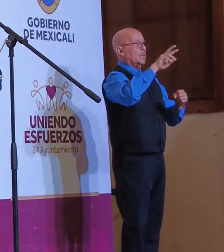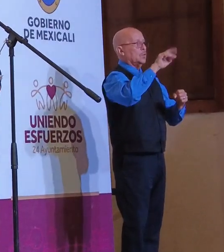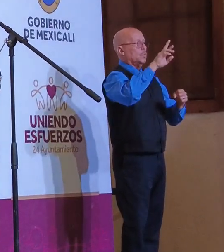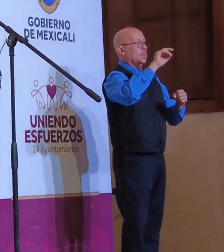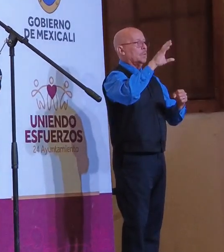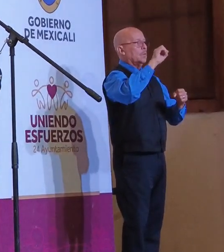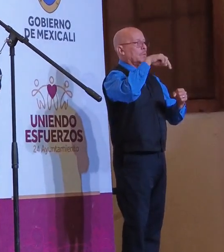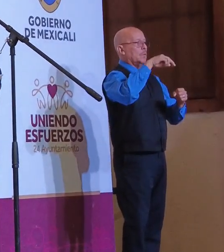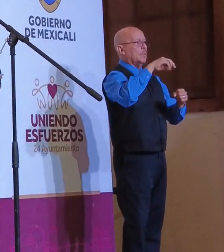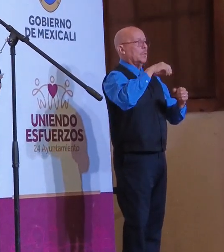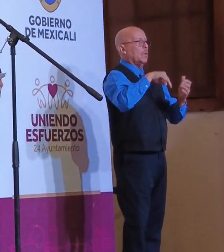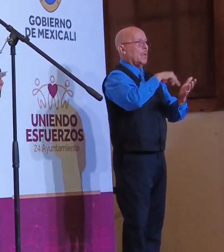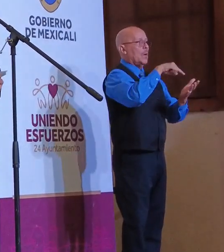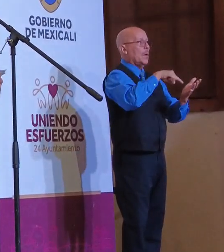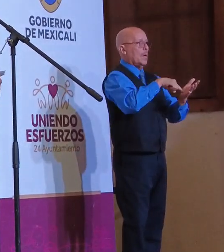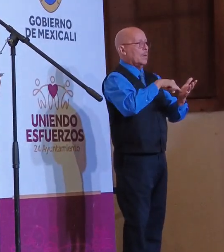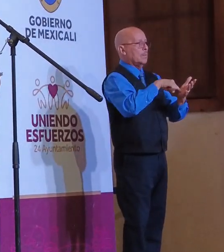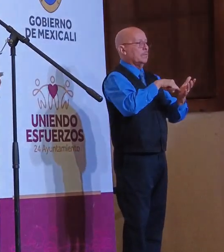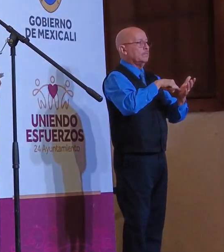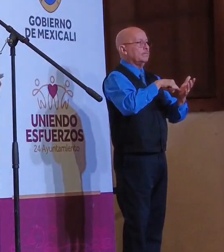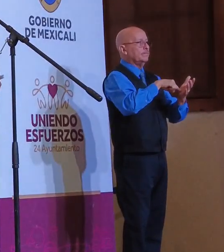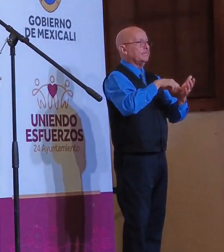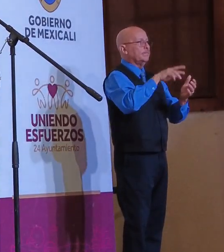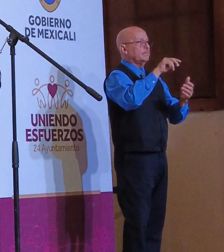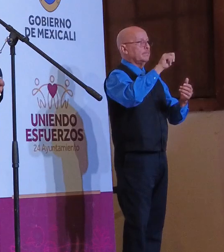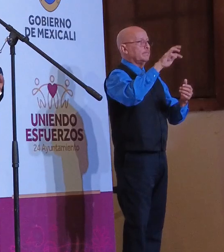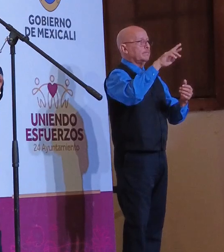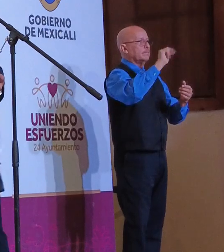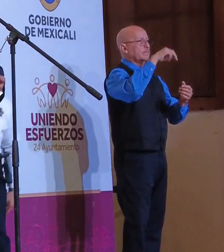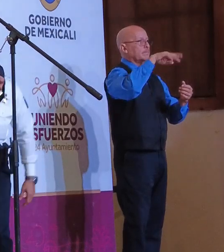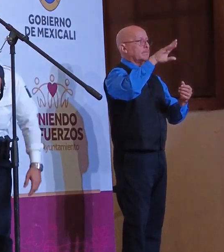al oficial MacGregor.